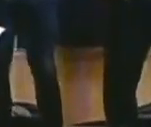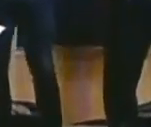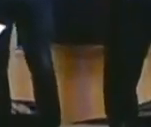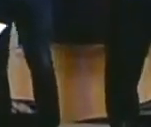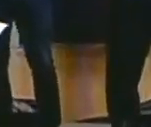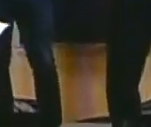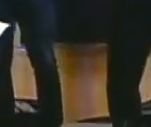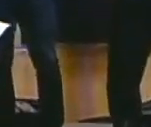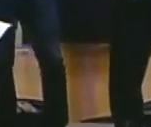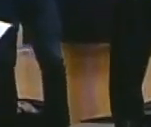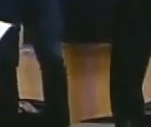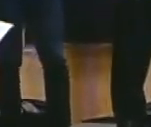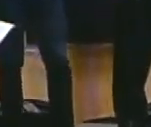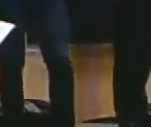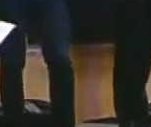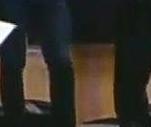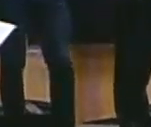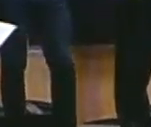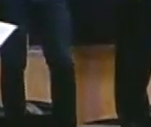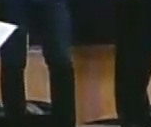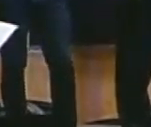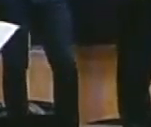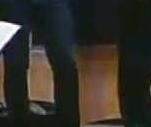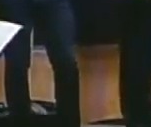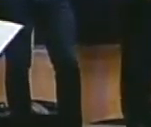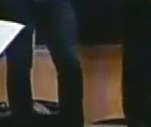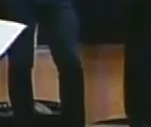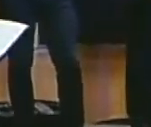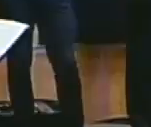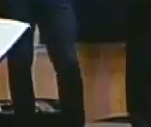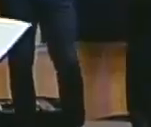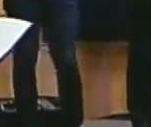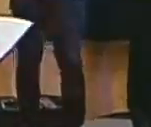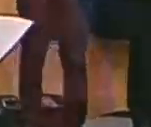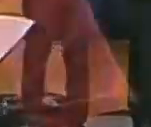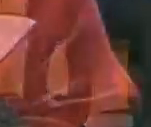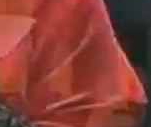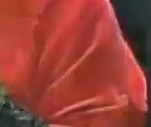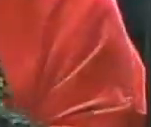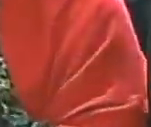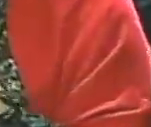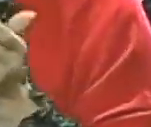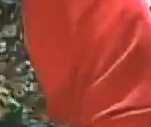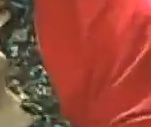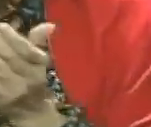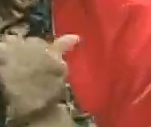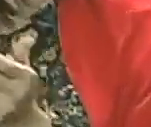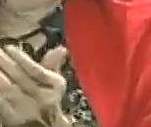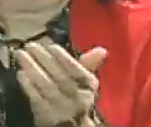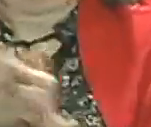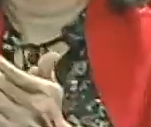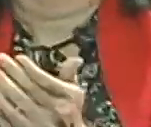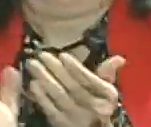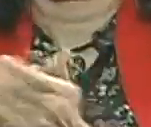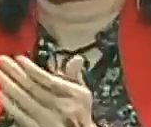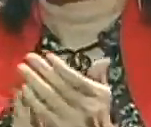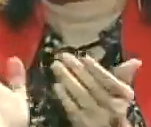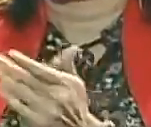Con Sunacrit, garantía digital, inclusión, promoción e innovación